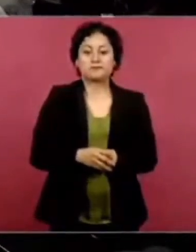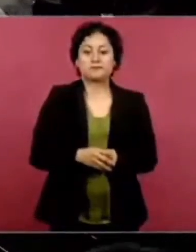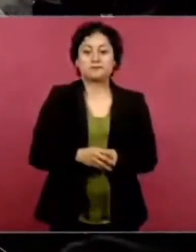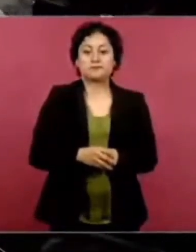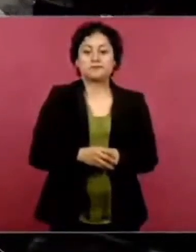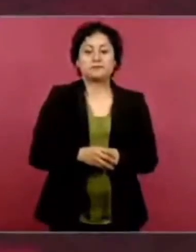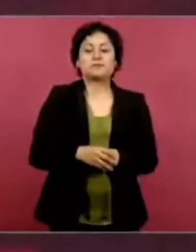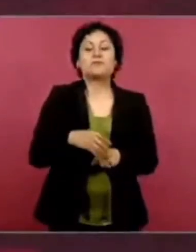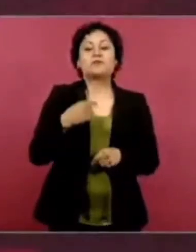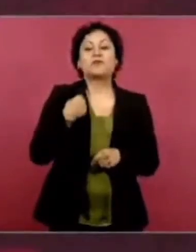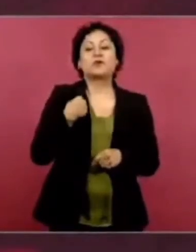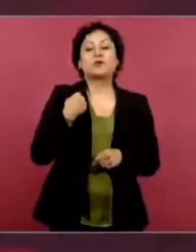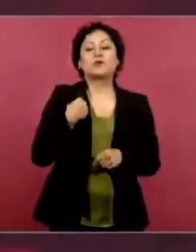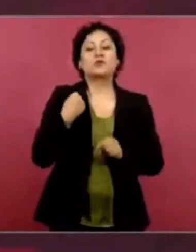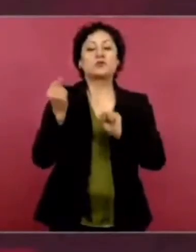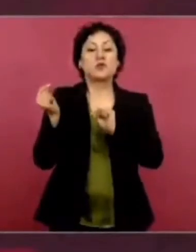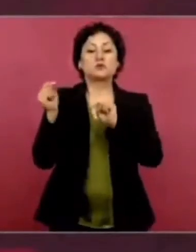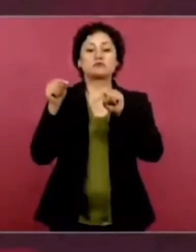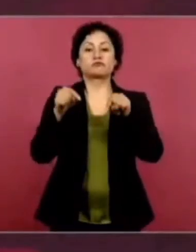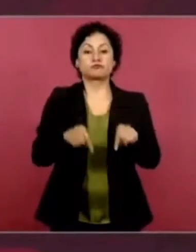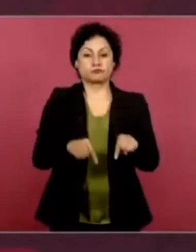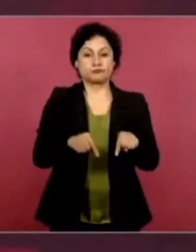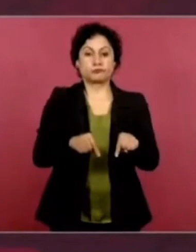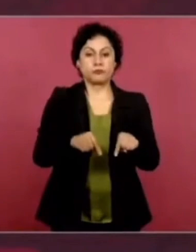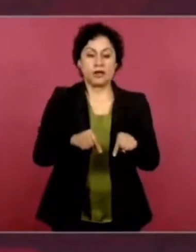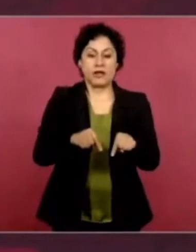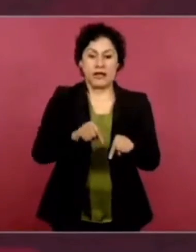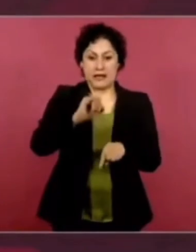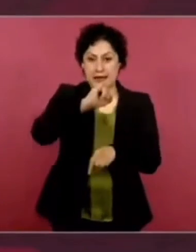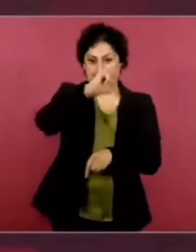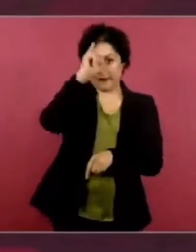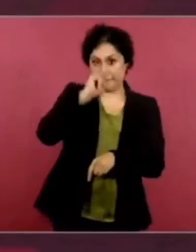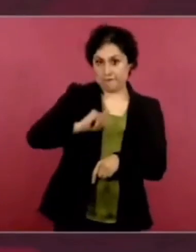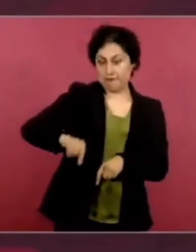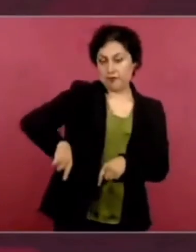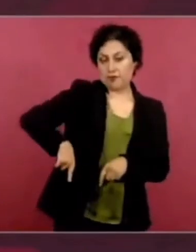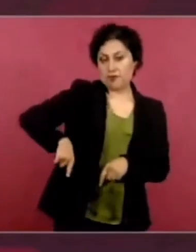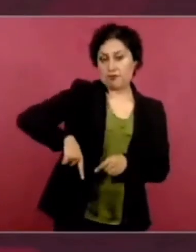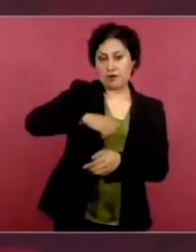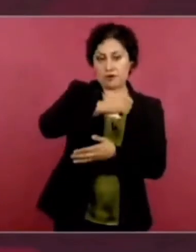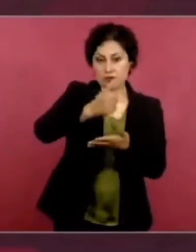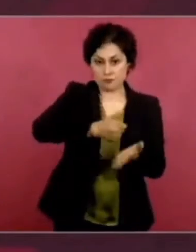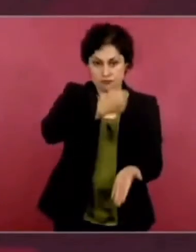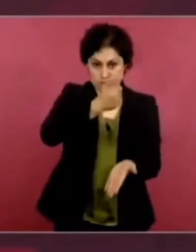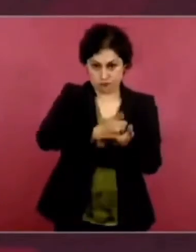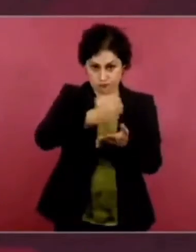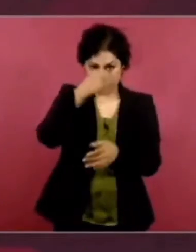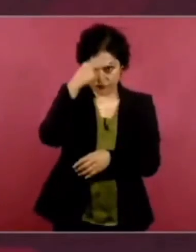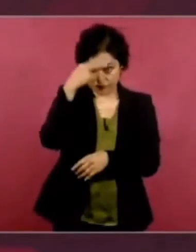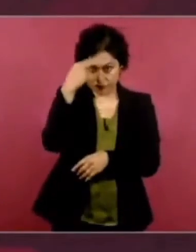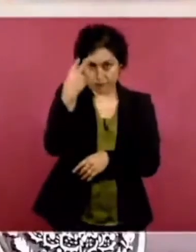Cuando llego al gobierno de la ciudad, soy jefe de gobierno de la ciudad,